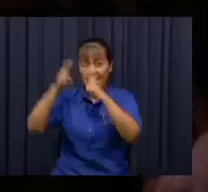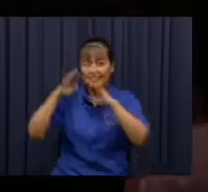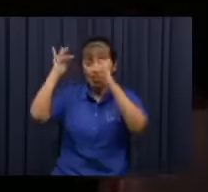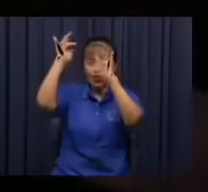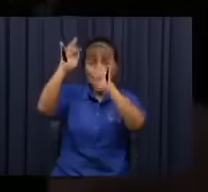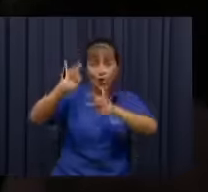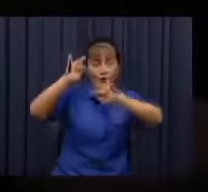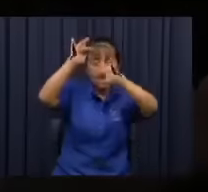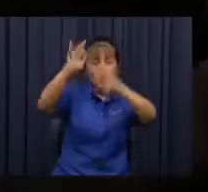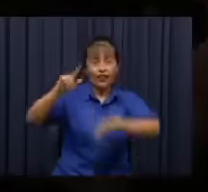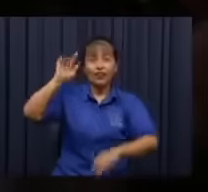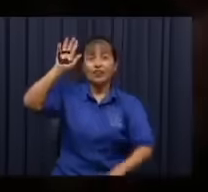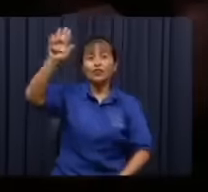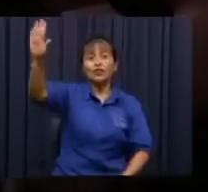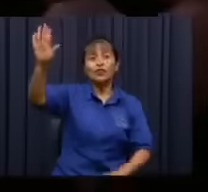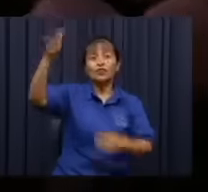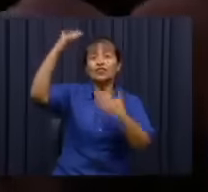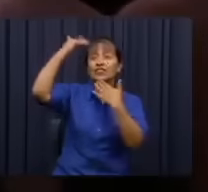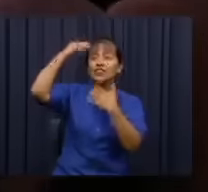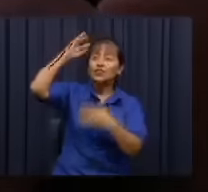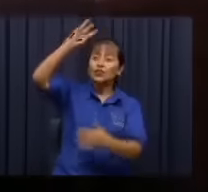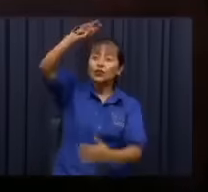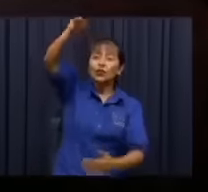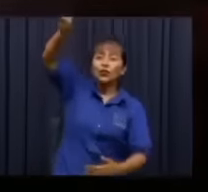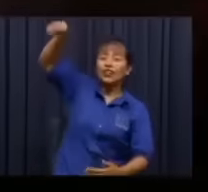la gracia que Dios me da.